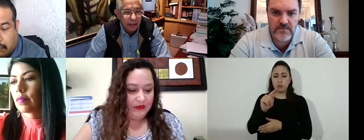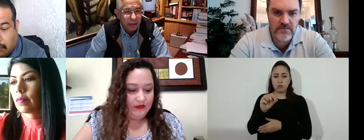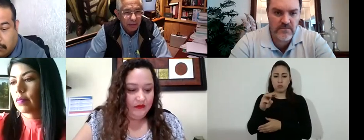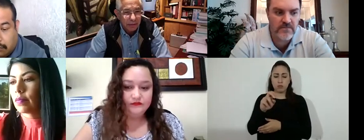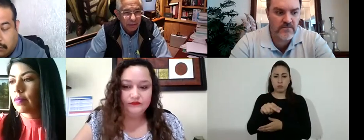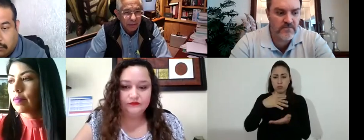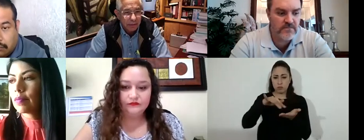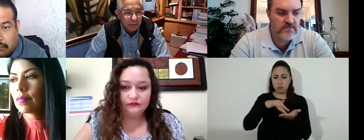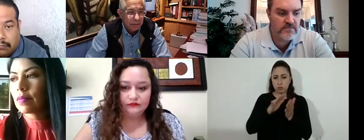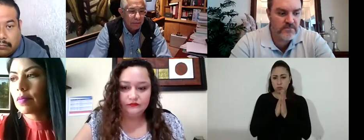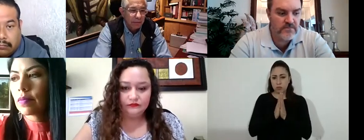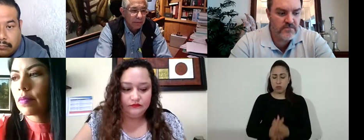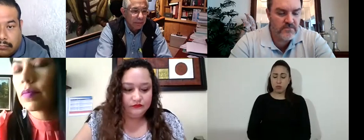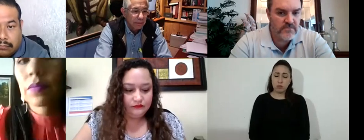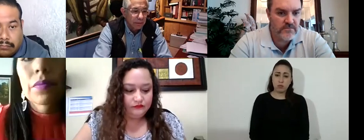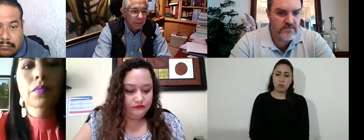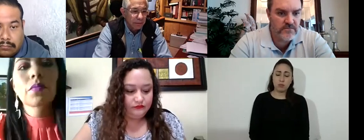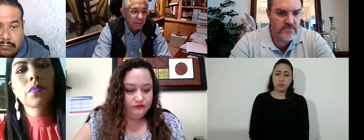al dictamen.